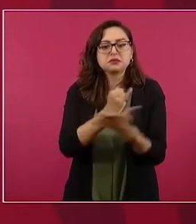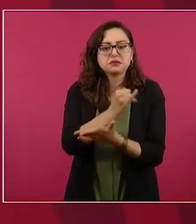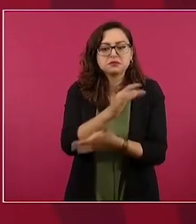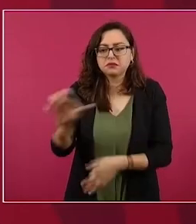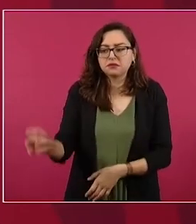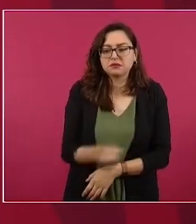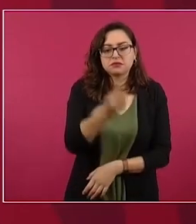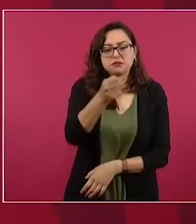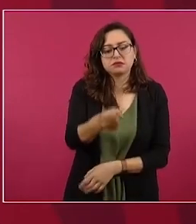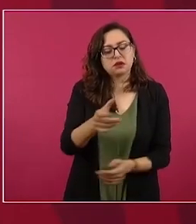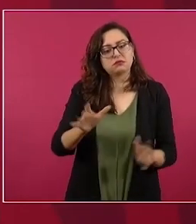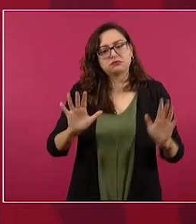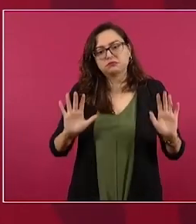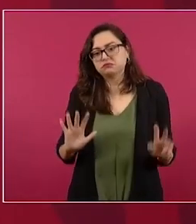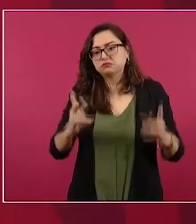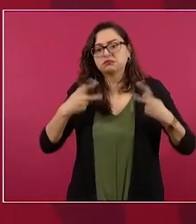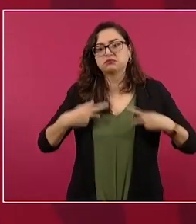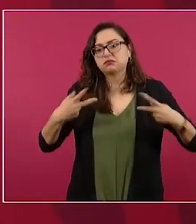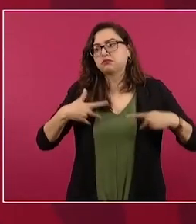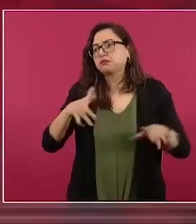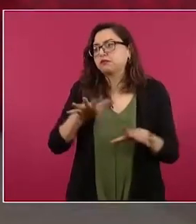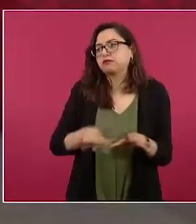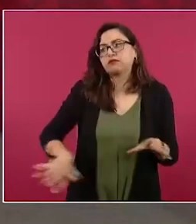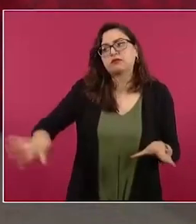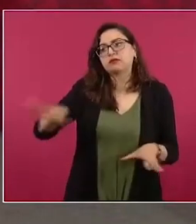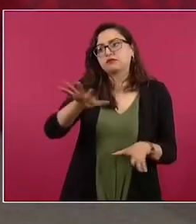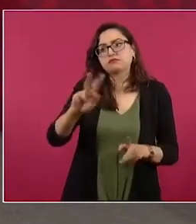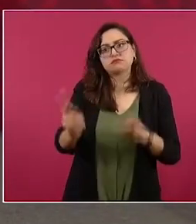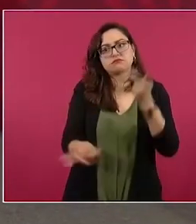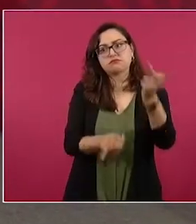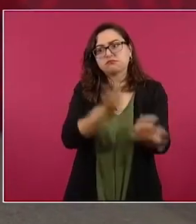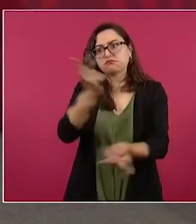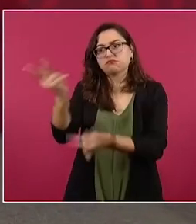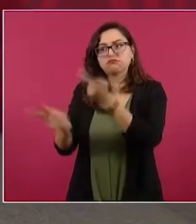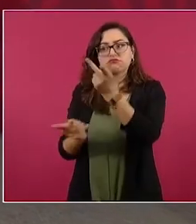los mexicanos. Y hay